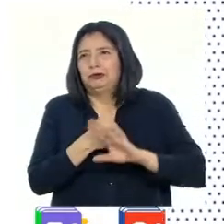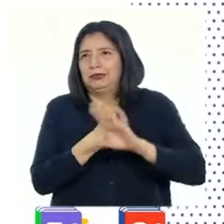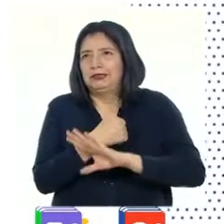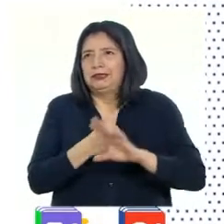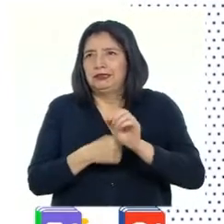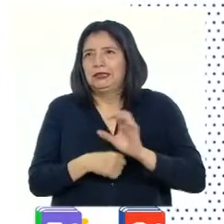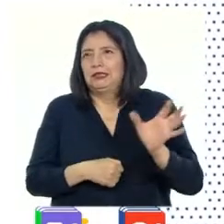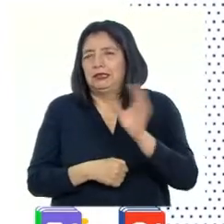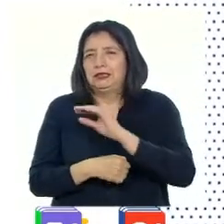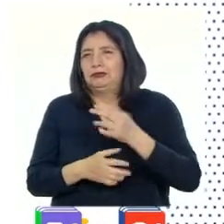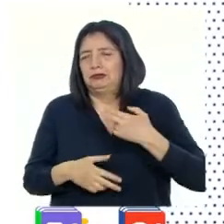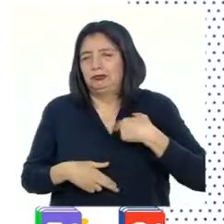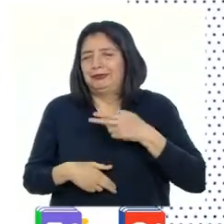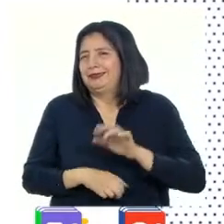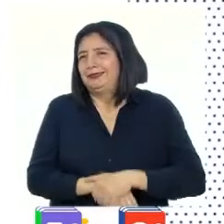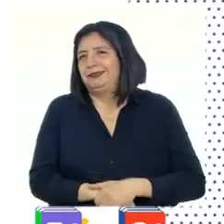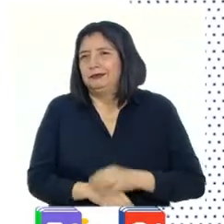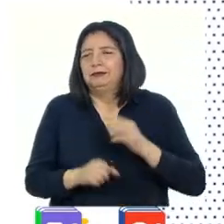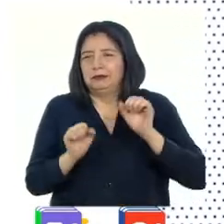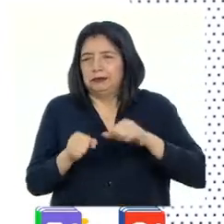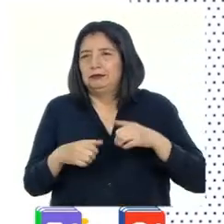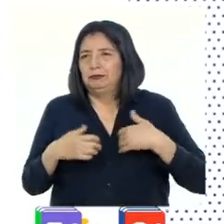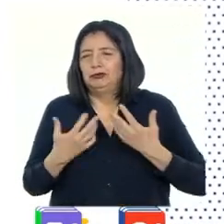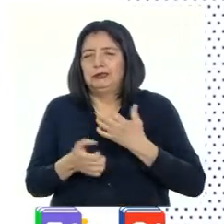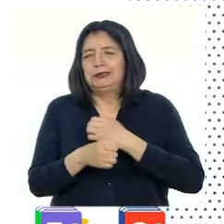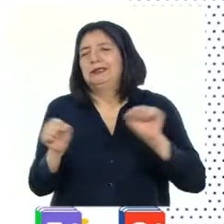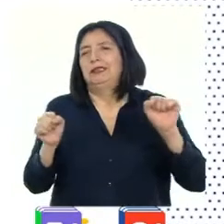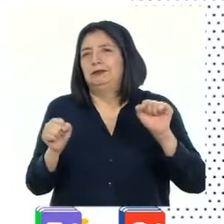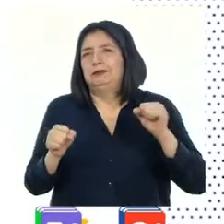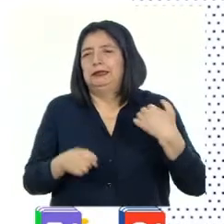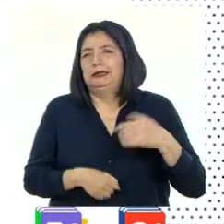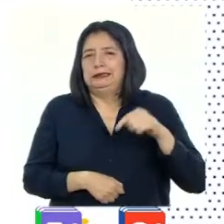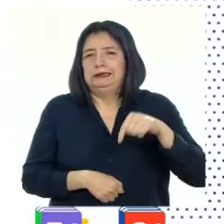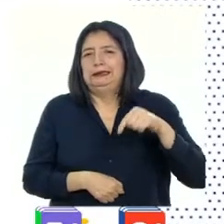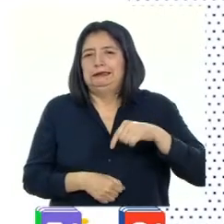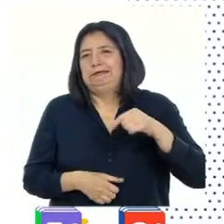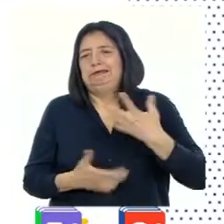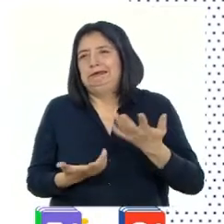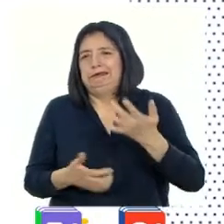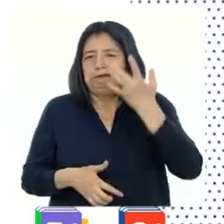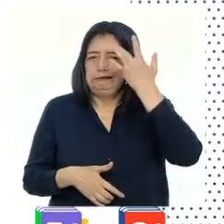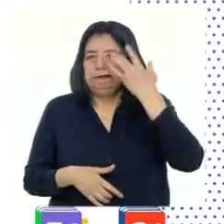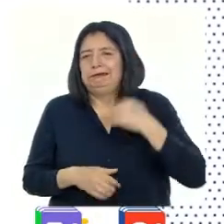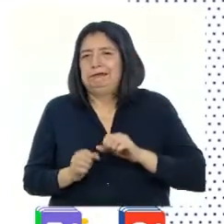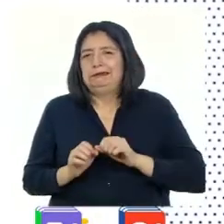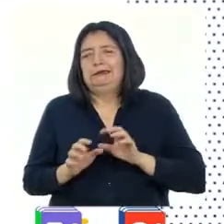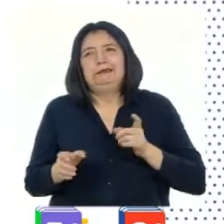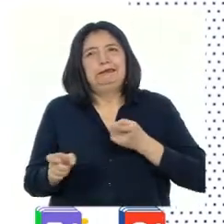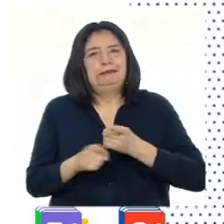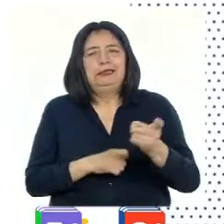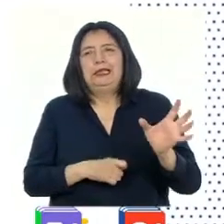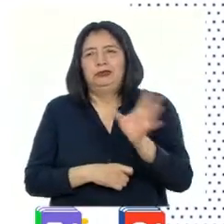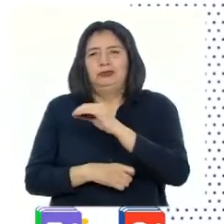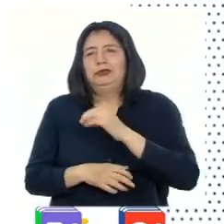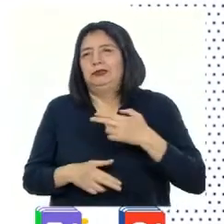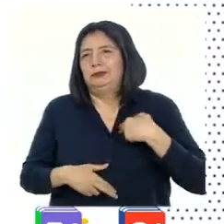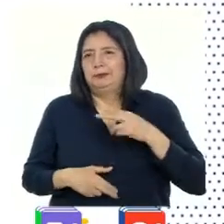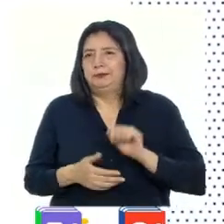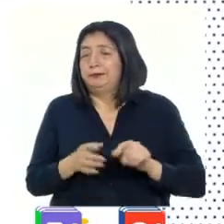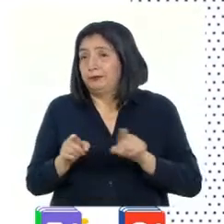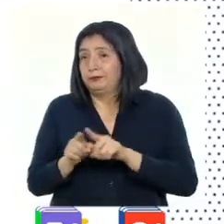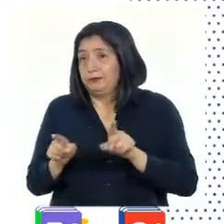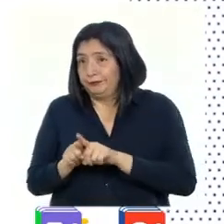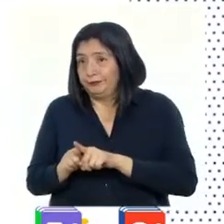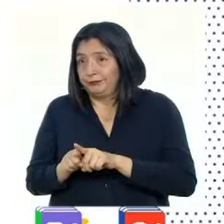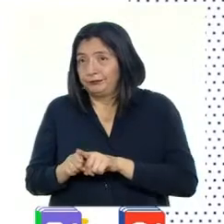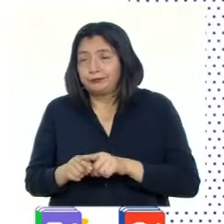resguardándonos a toda la humanidad para poder salvarnos de este mal, ¿no?, que nos afecta a toda la humanidad. Y